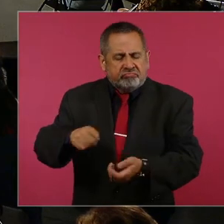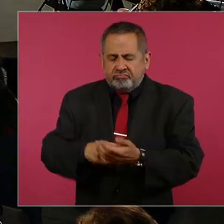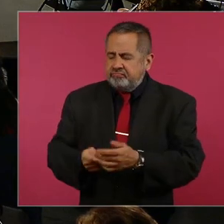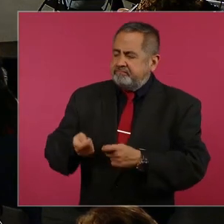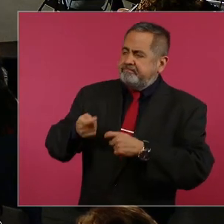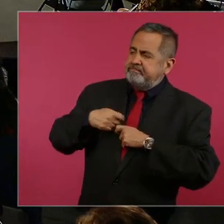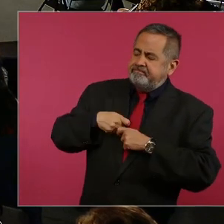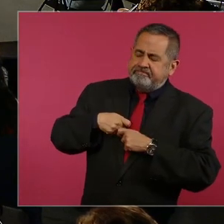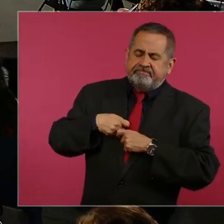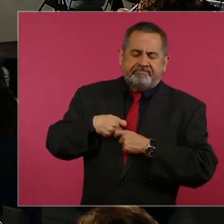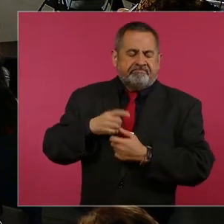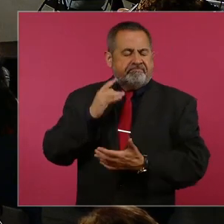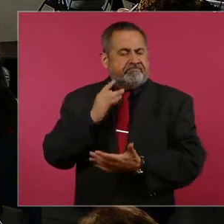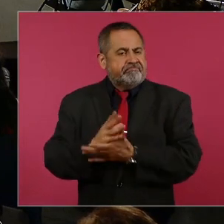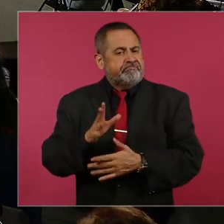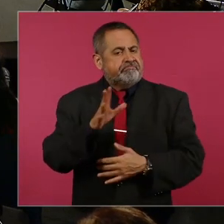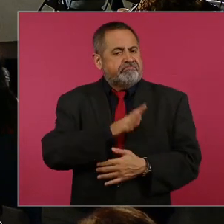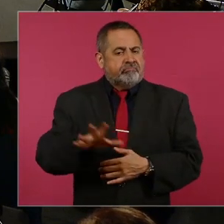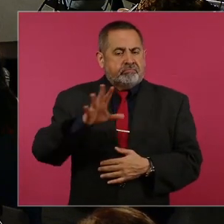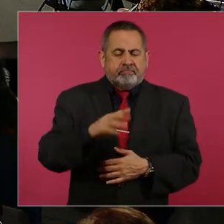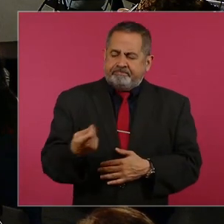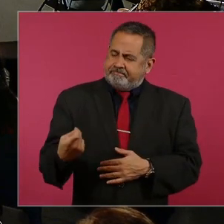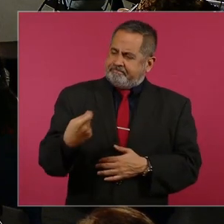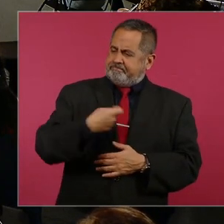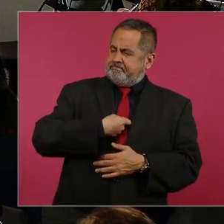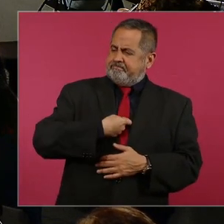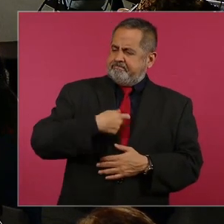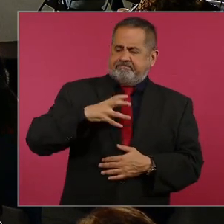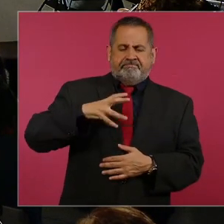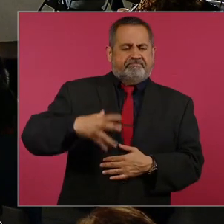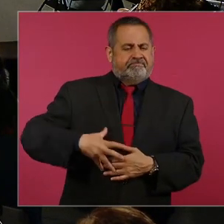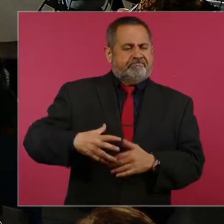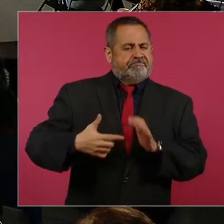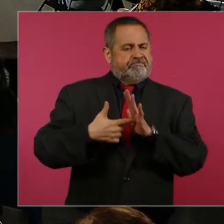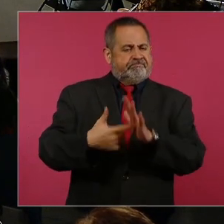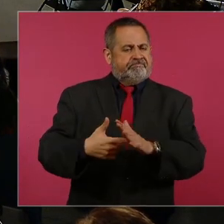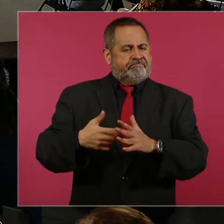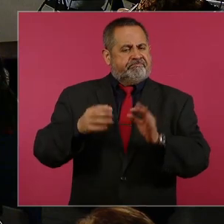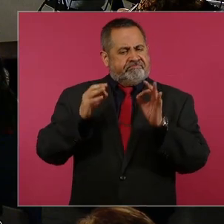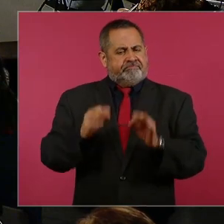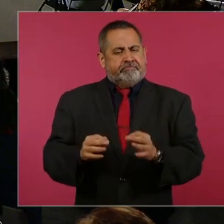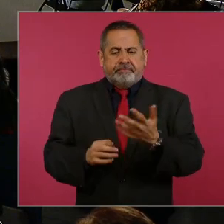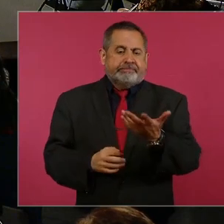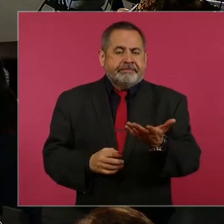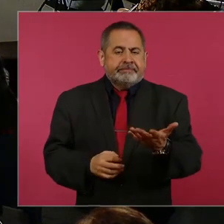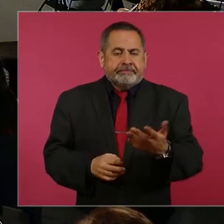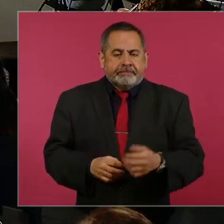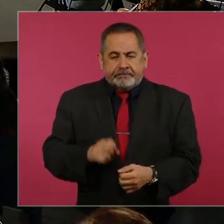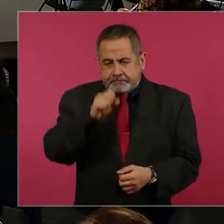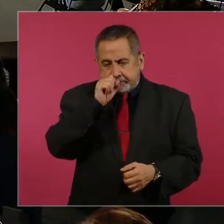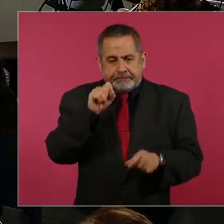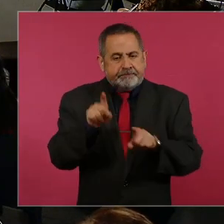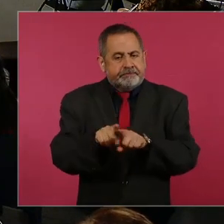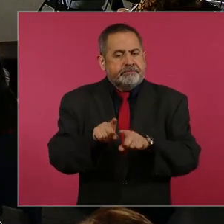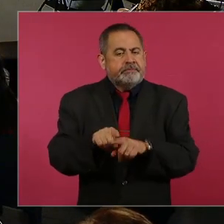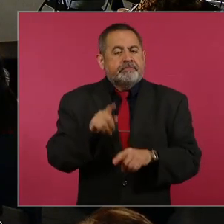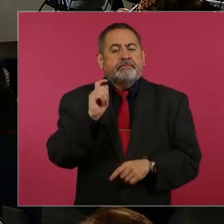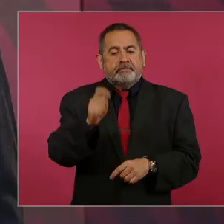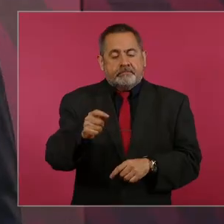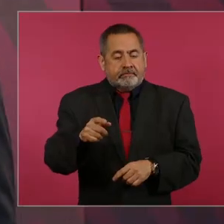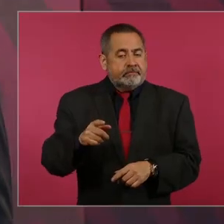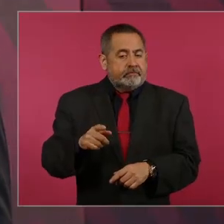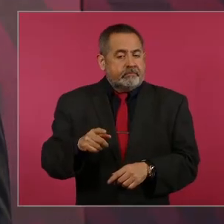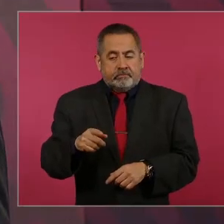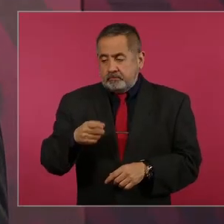únicas que nos dan identidad y también porque se tomó la